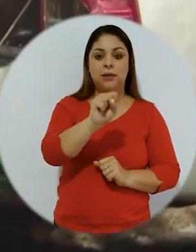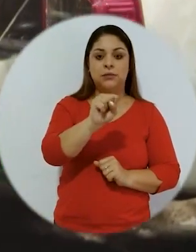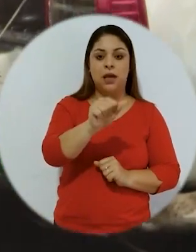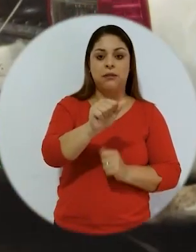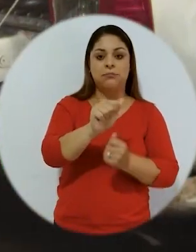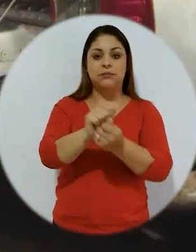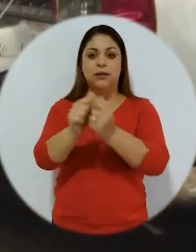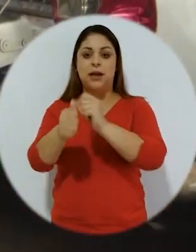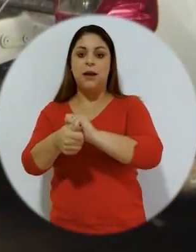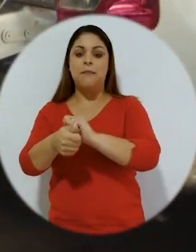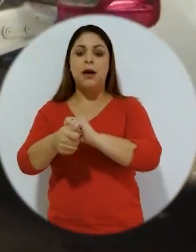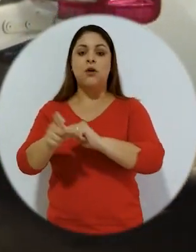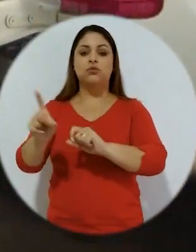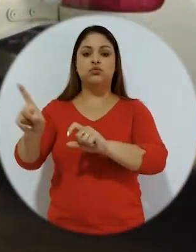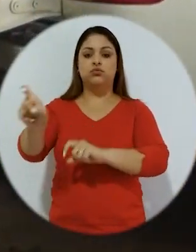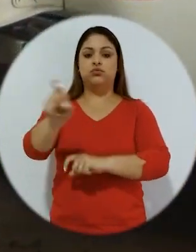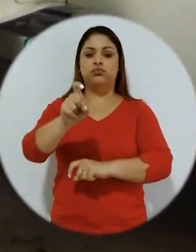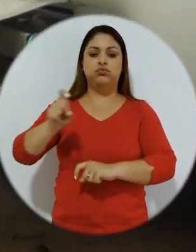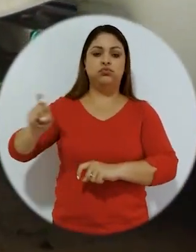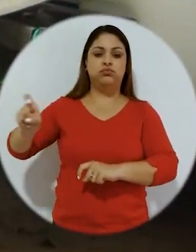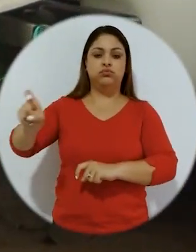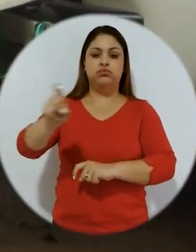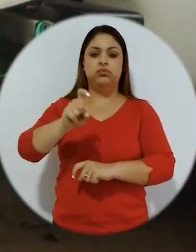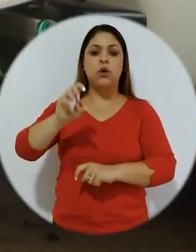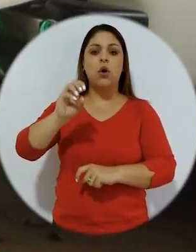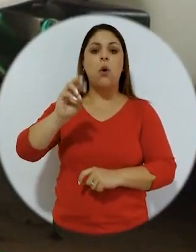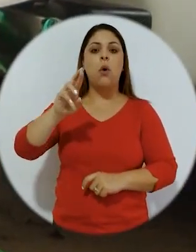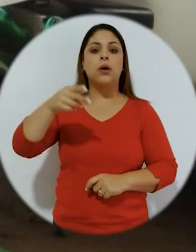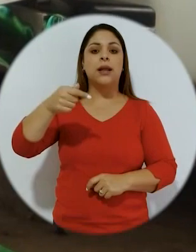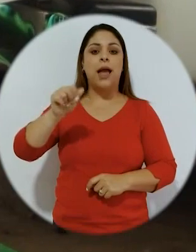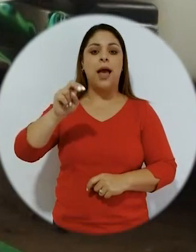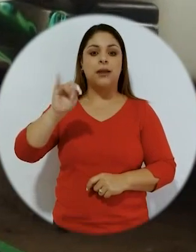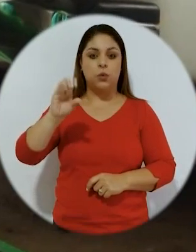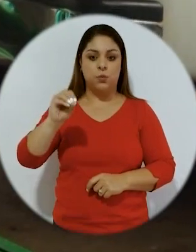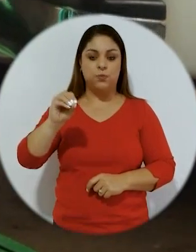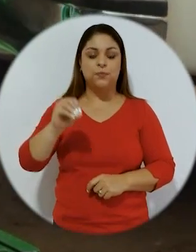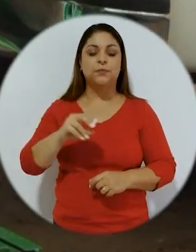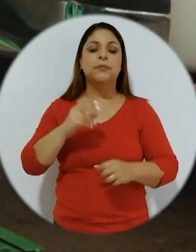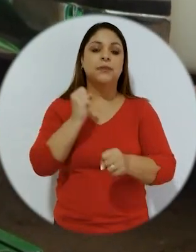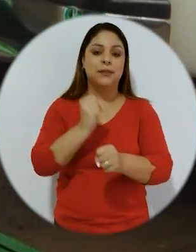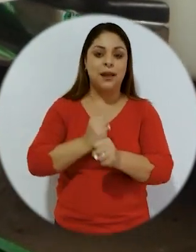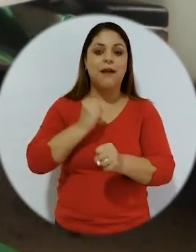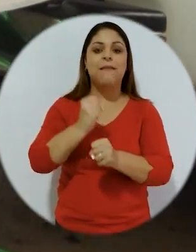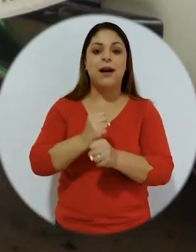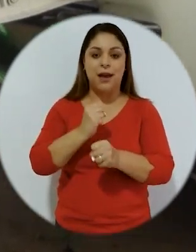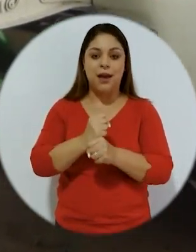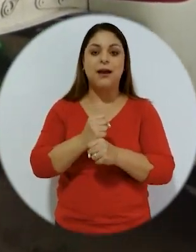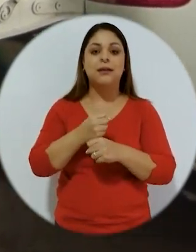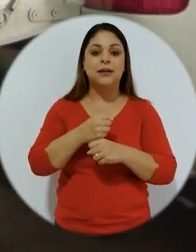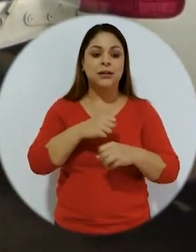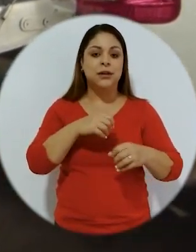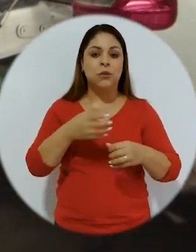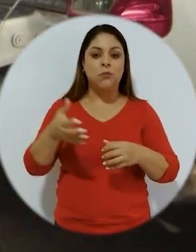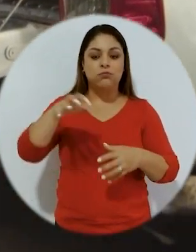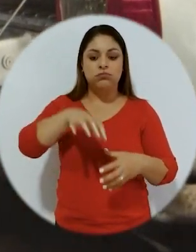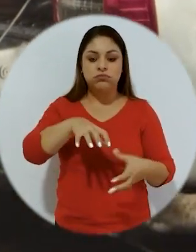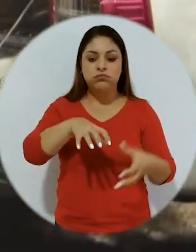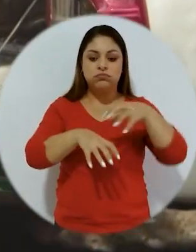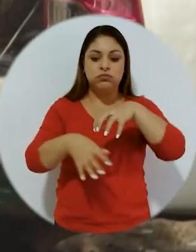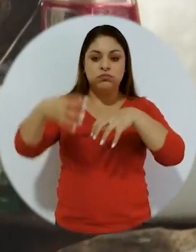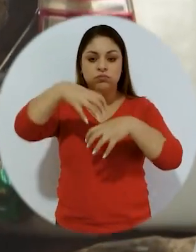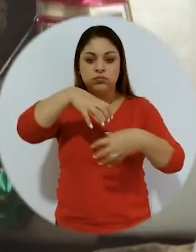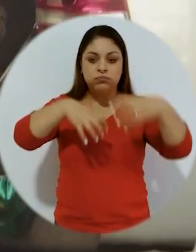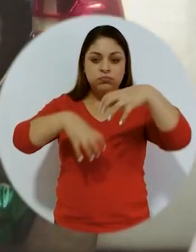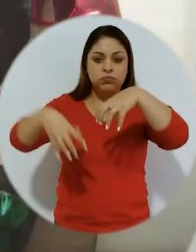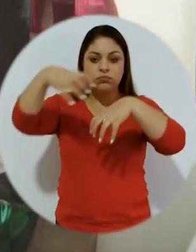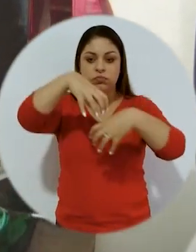orgánico. Entonces empezamos a trabajar procesos de compostaje que fueron mejorando en el tiempo.